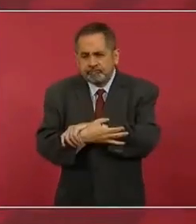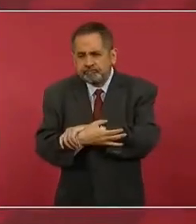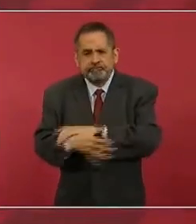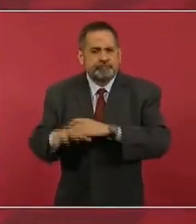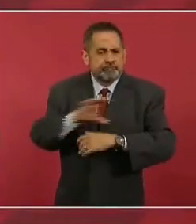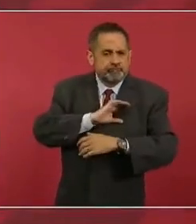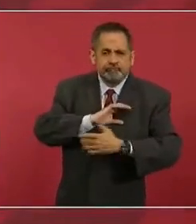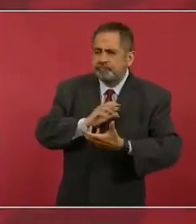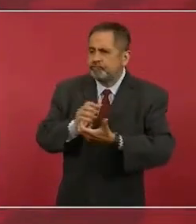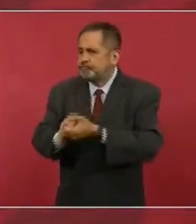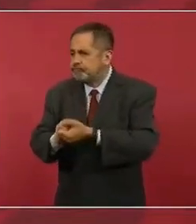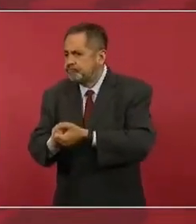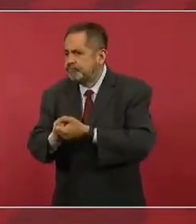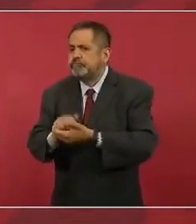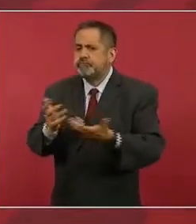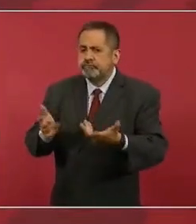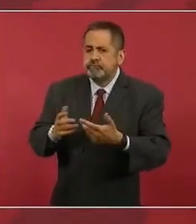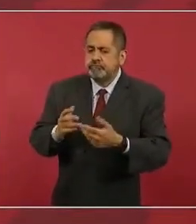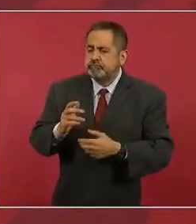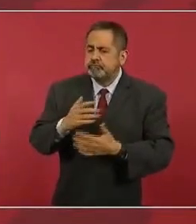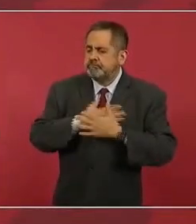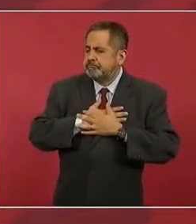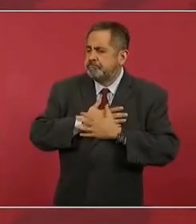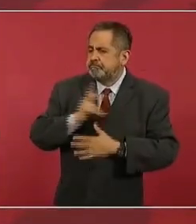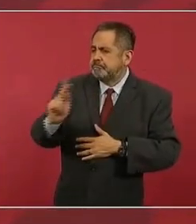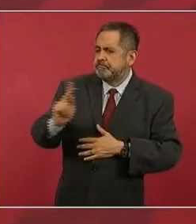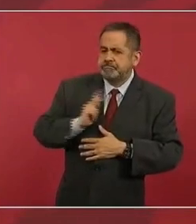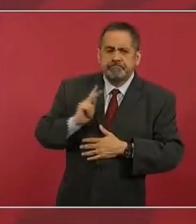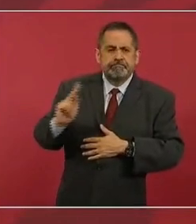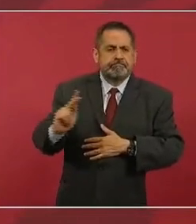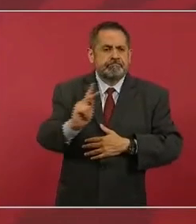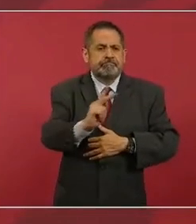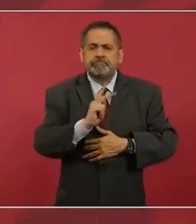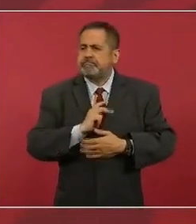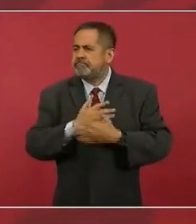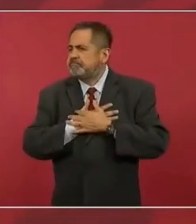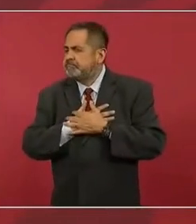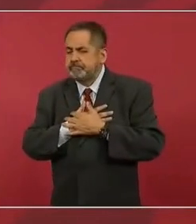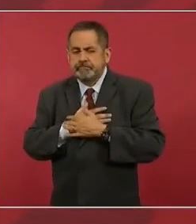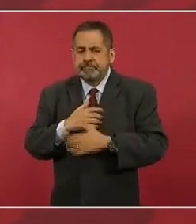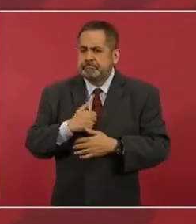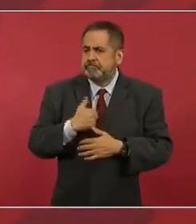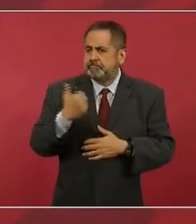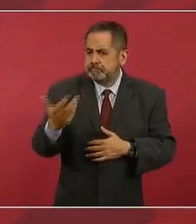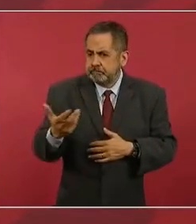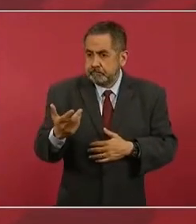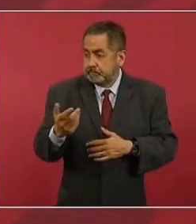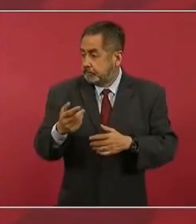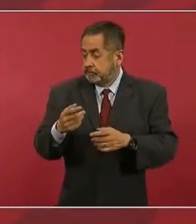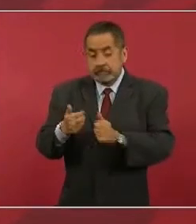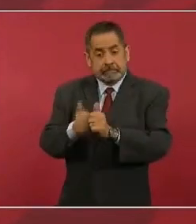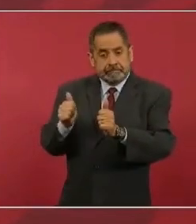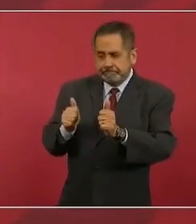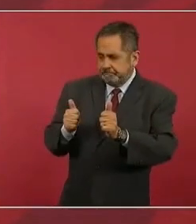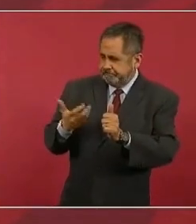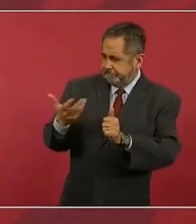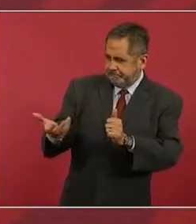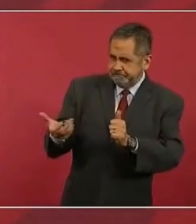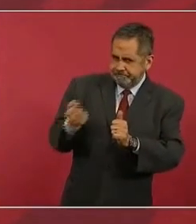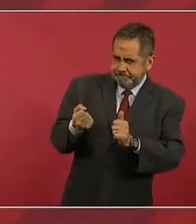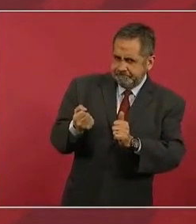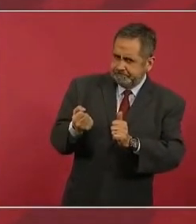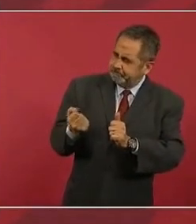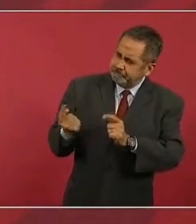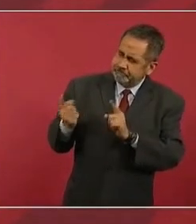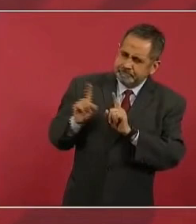fraternos, se practique el amor al prójimo, le demos la mano al que se quedó atrás para que se empareje